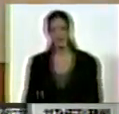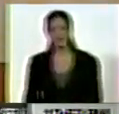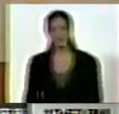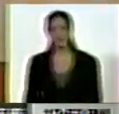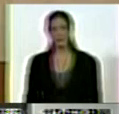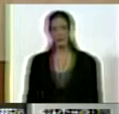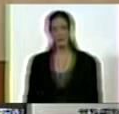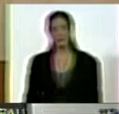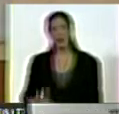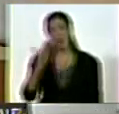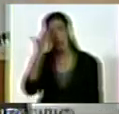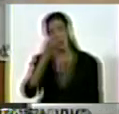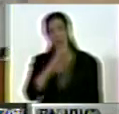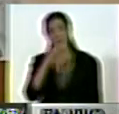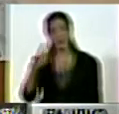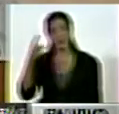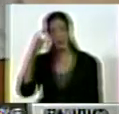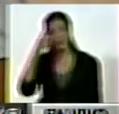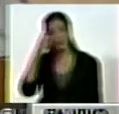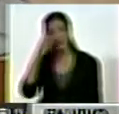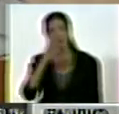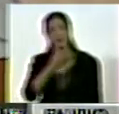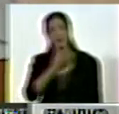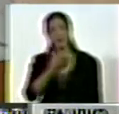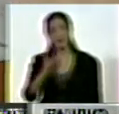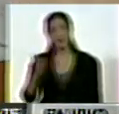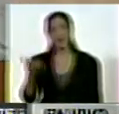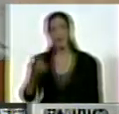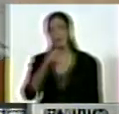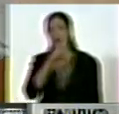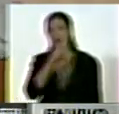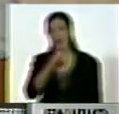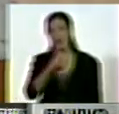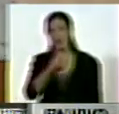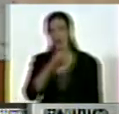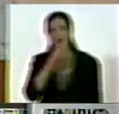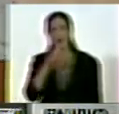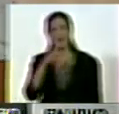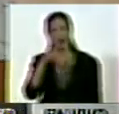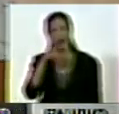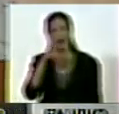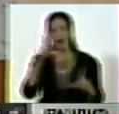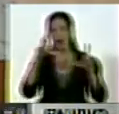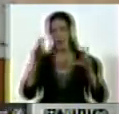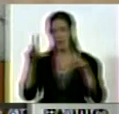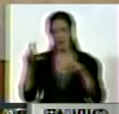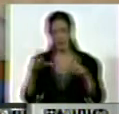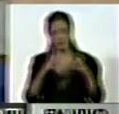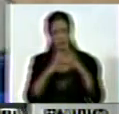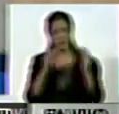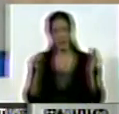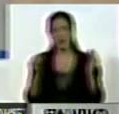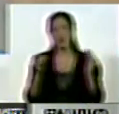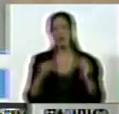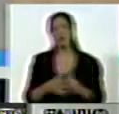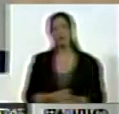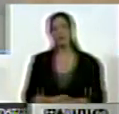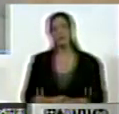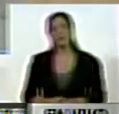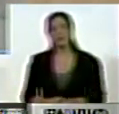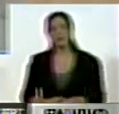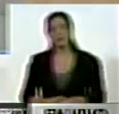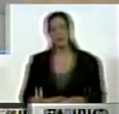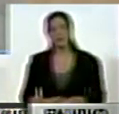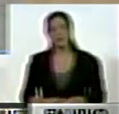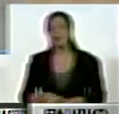Muy buenos días, estimados periodistas, camarógrafos, fotógrafos, reporteros gráficos.